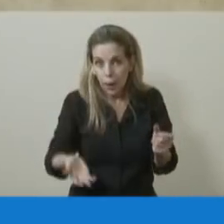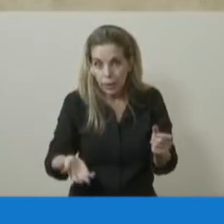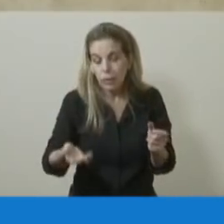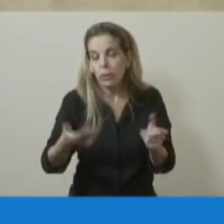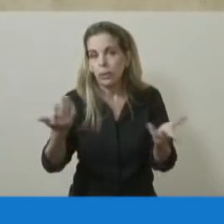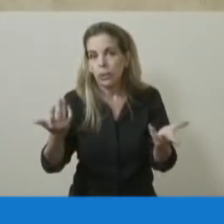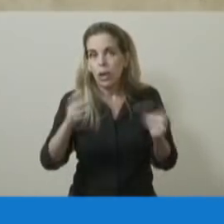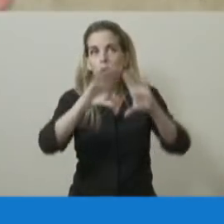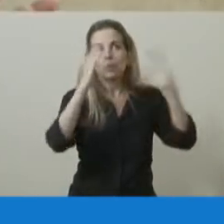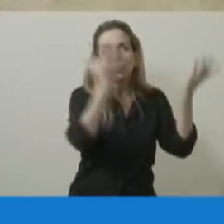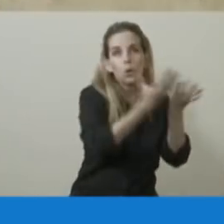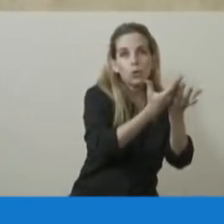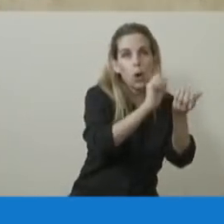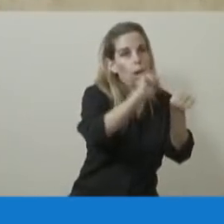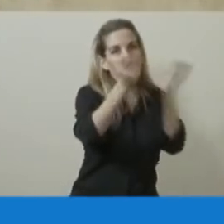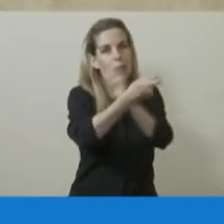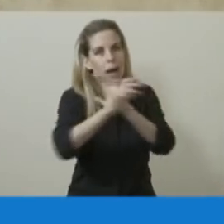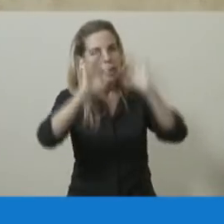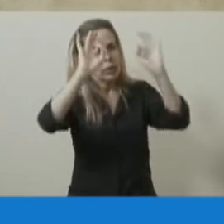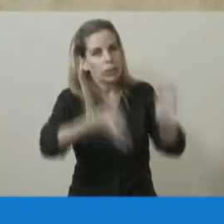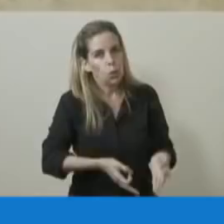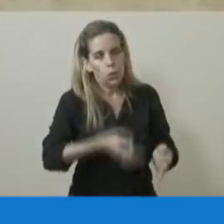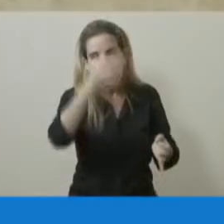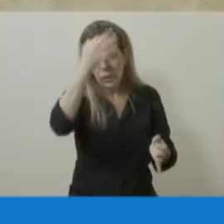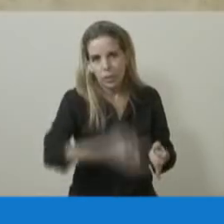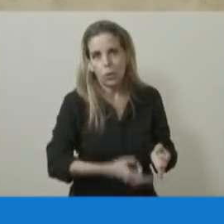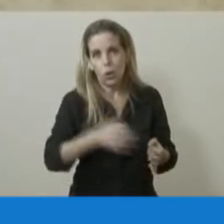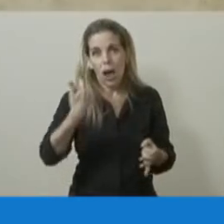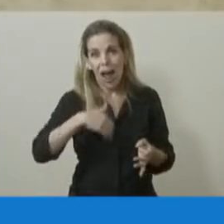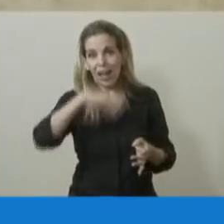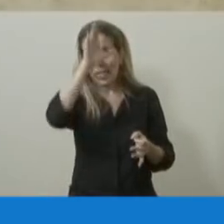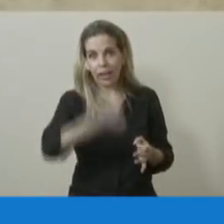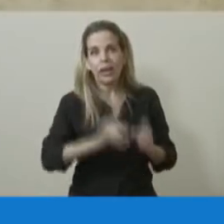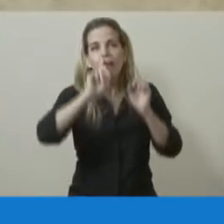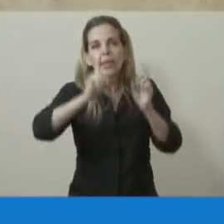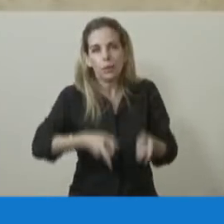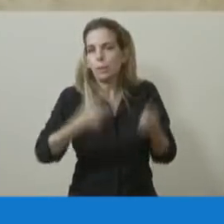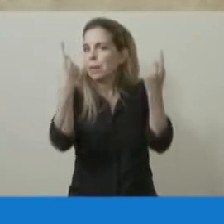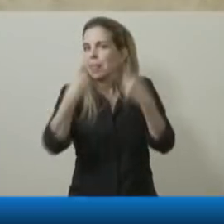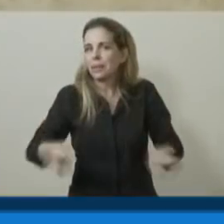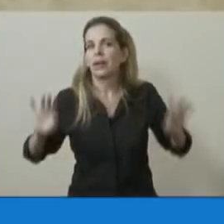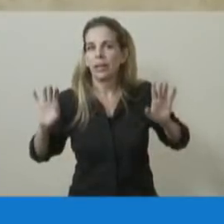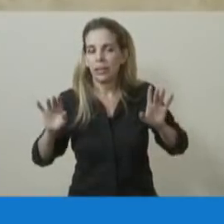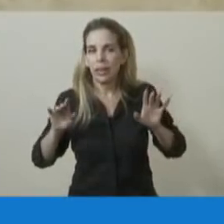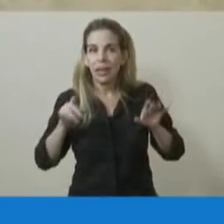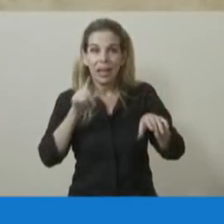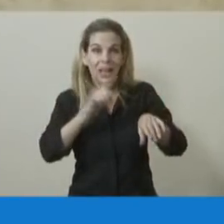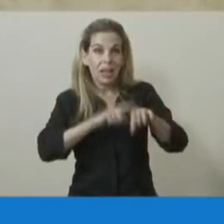iguales. Otro será el mundo y otro será la Argentina. La pandemia ha dejado al descubierto muchas